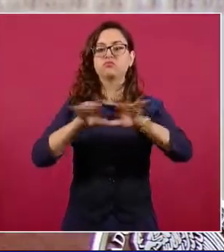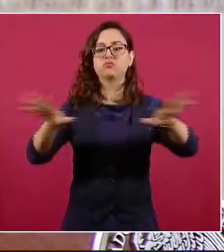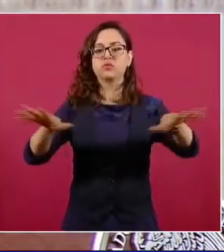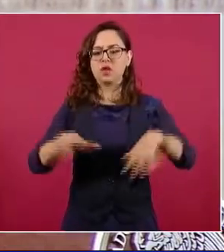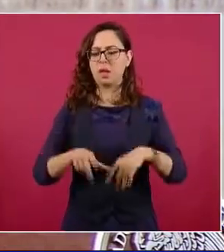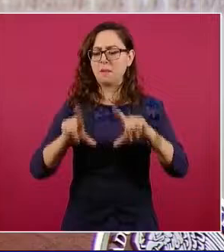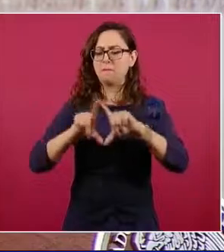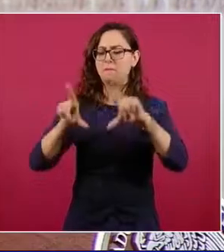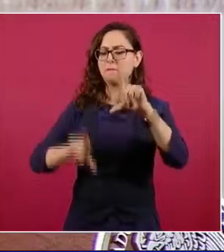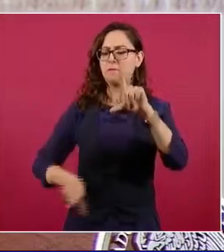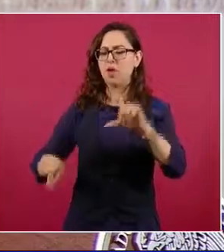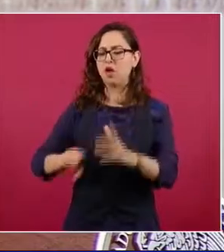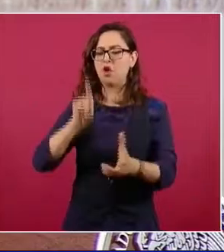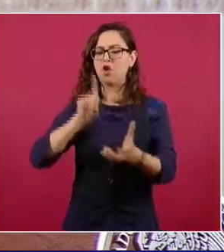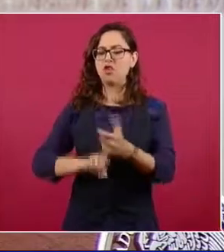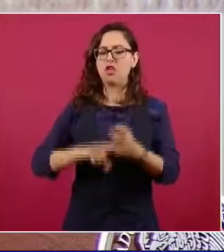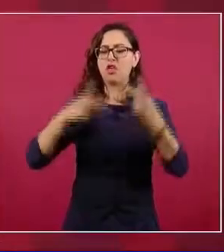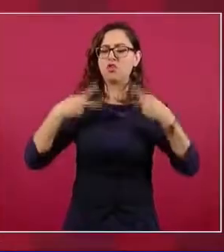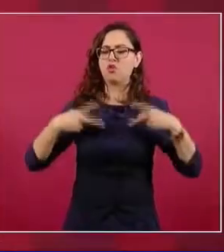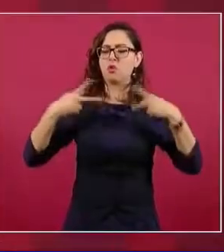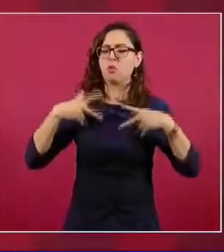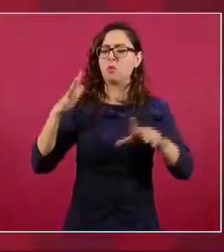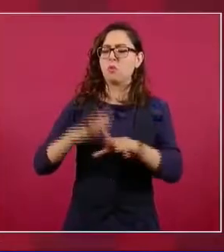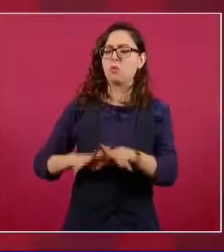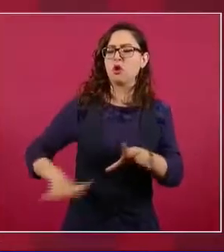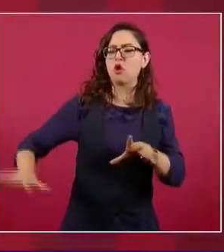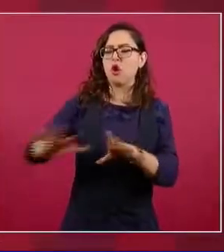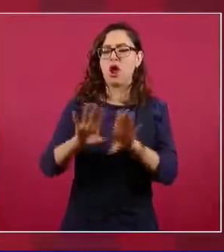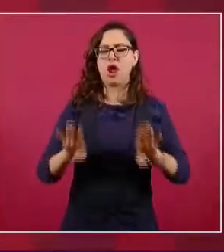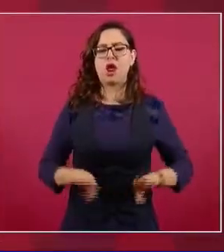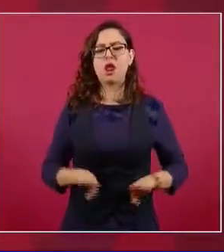corrupción era parte de la cultura del pueblo de México.